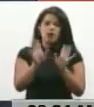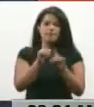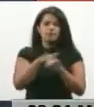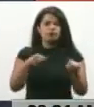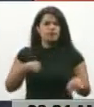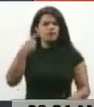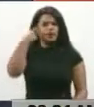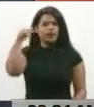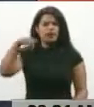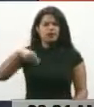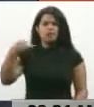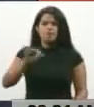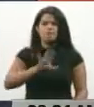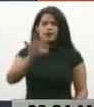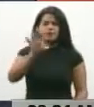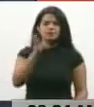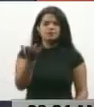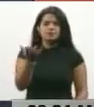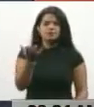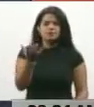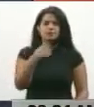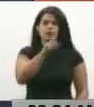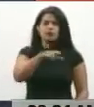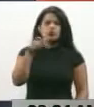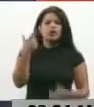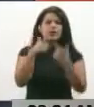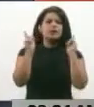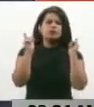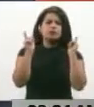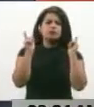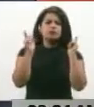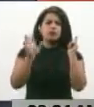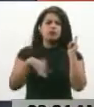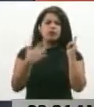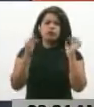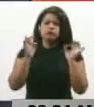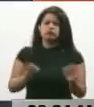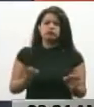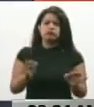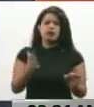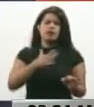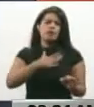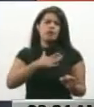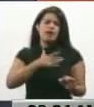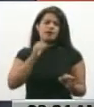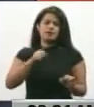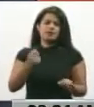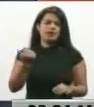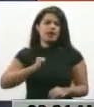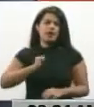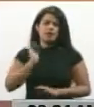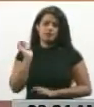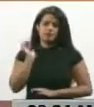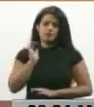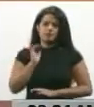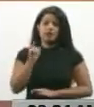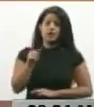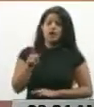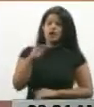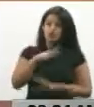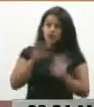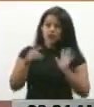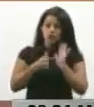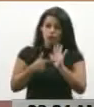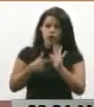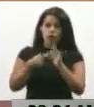país, somos una civilización libre como para uno enamorarse de quien te dé la gana. El tabú todavía existe, pero ya han presentado esta